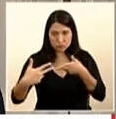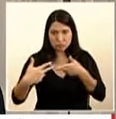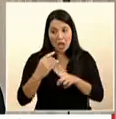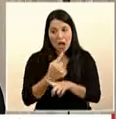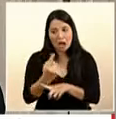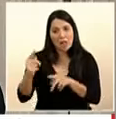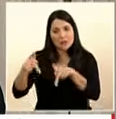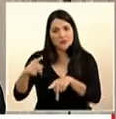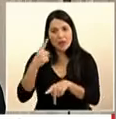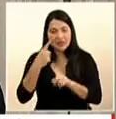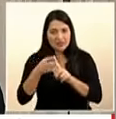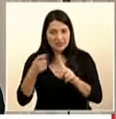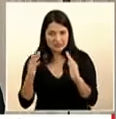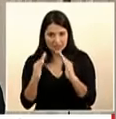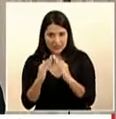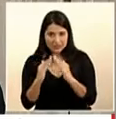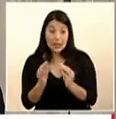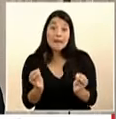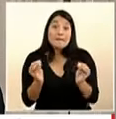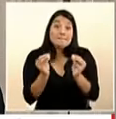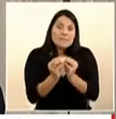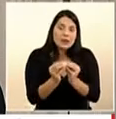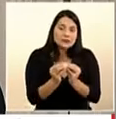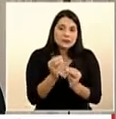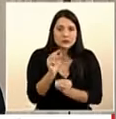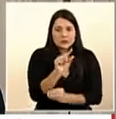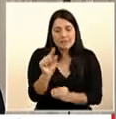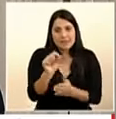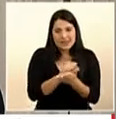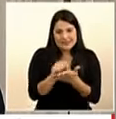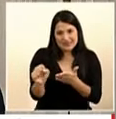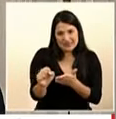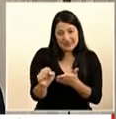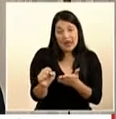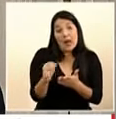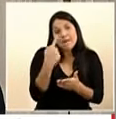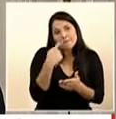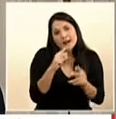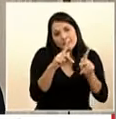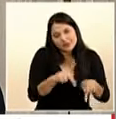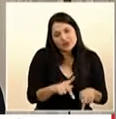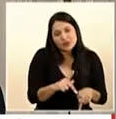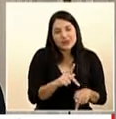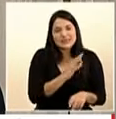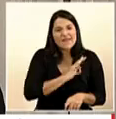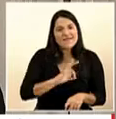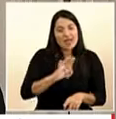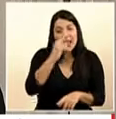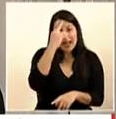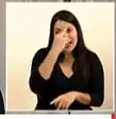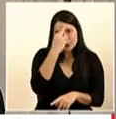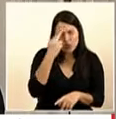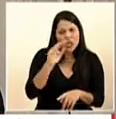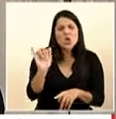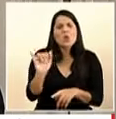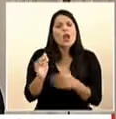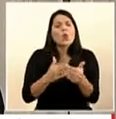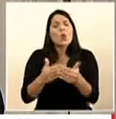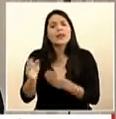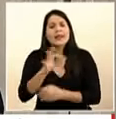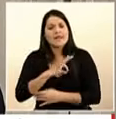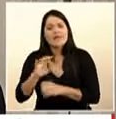semana para las personas de fe católica como la semana santa pero en general para cualquier fe la actividad religiosa puede seguir pero bajo esas